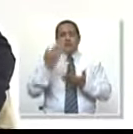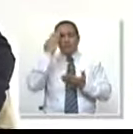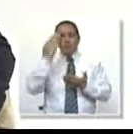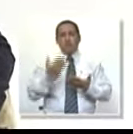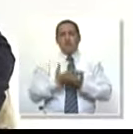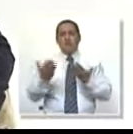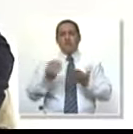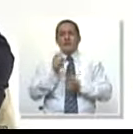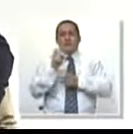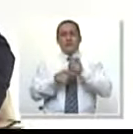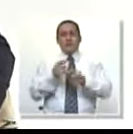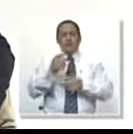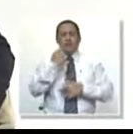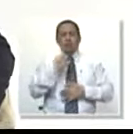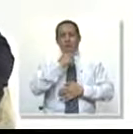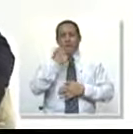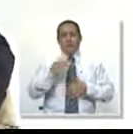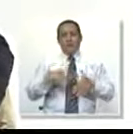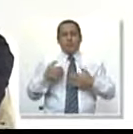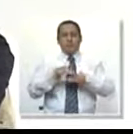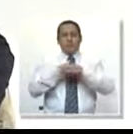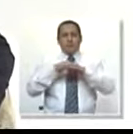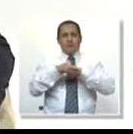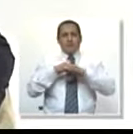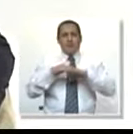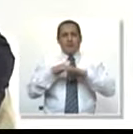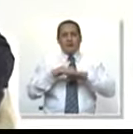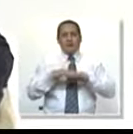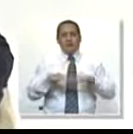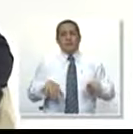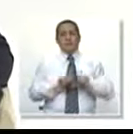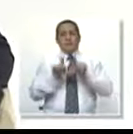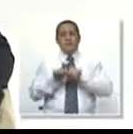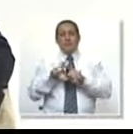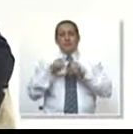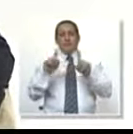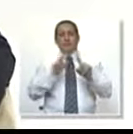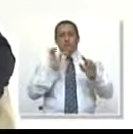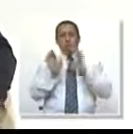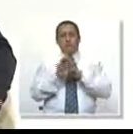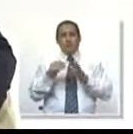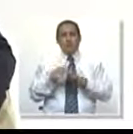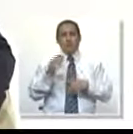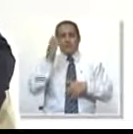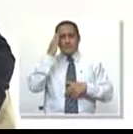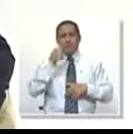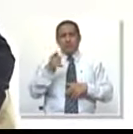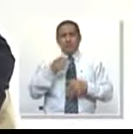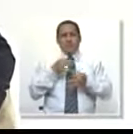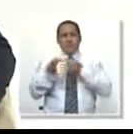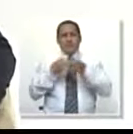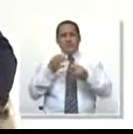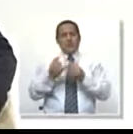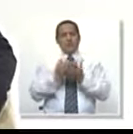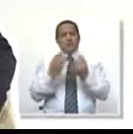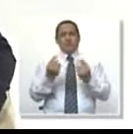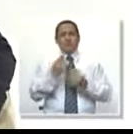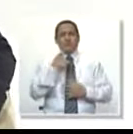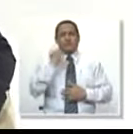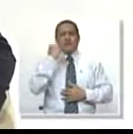estamos los peruanos y las peruanas va a poder planificar claro No es cierto Pero hay efectivamente como usted dice Rocío